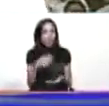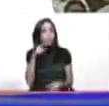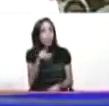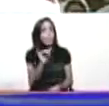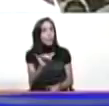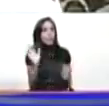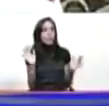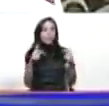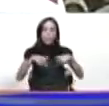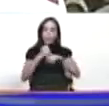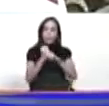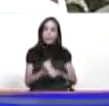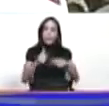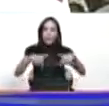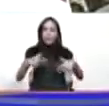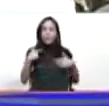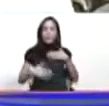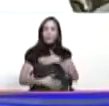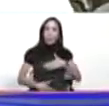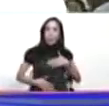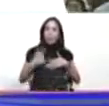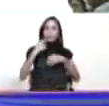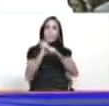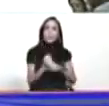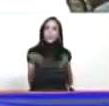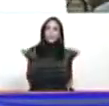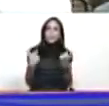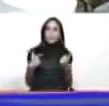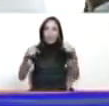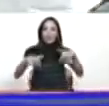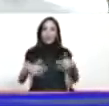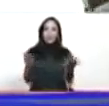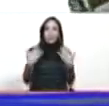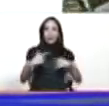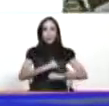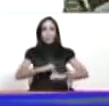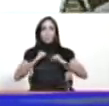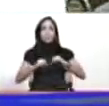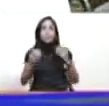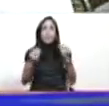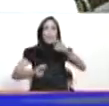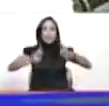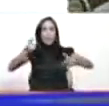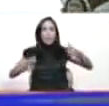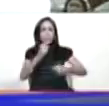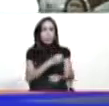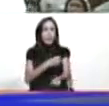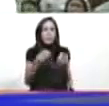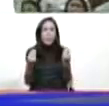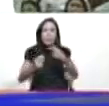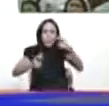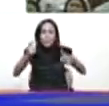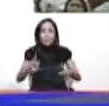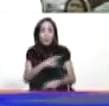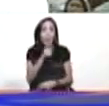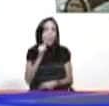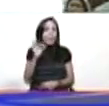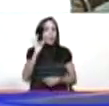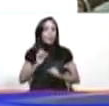Aquí te espero. Aquí te espero con varios millones de hombres y mujeres